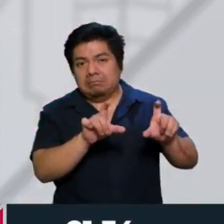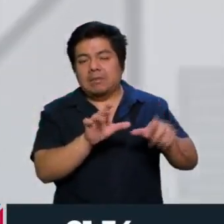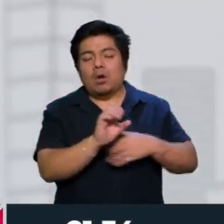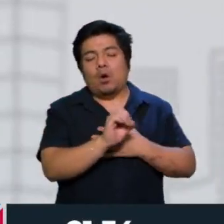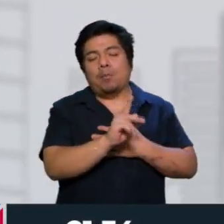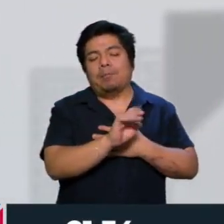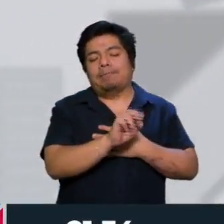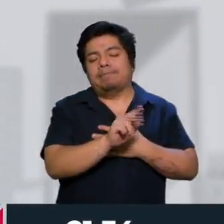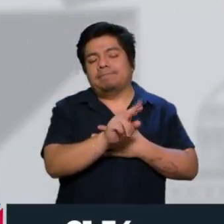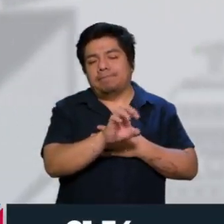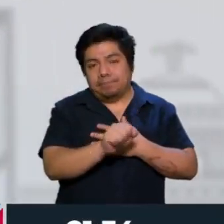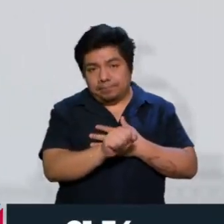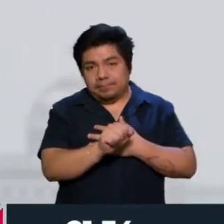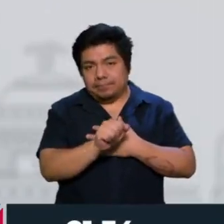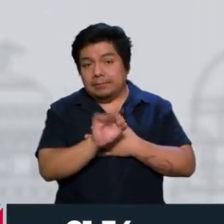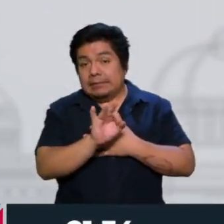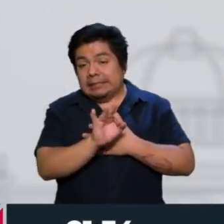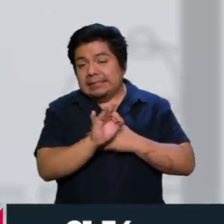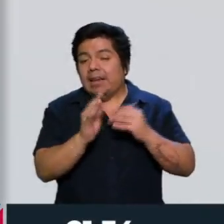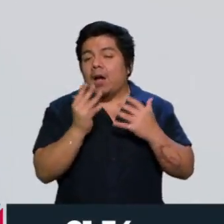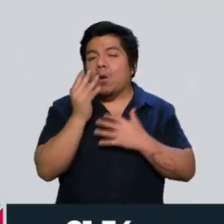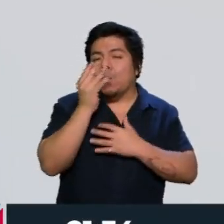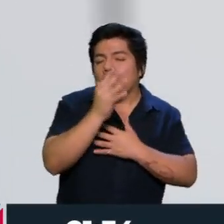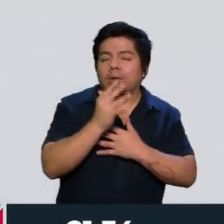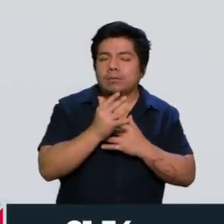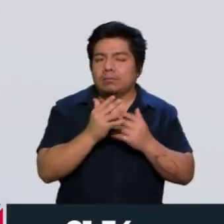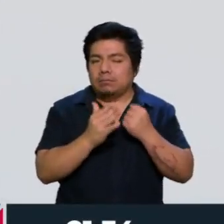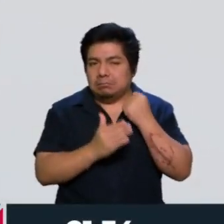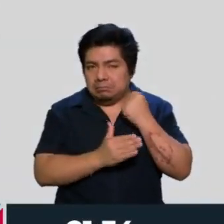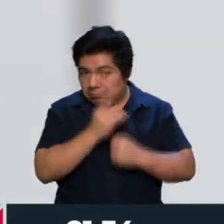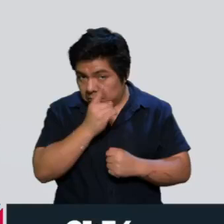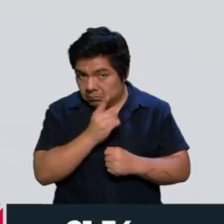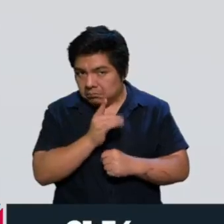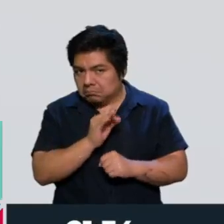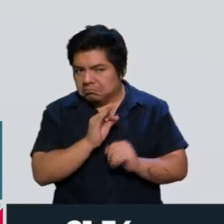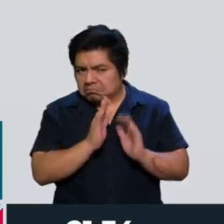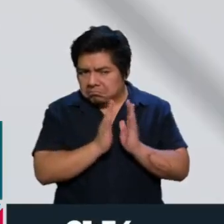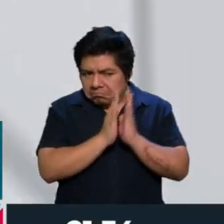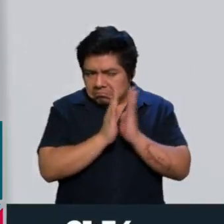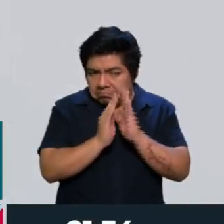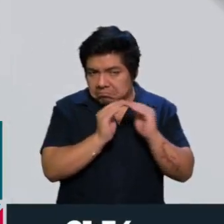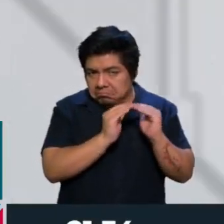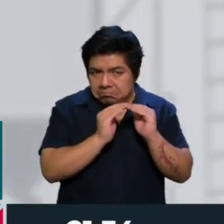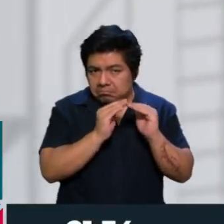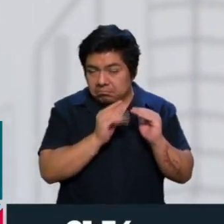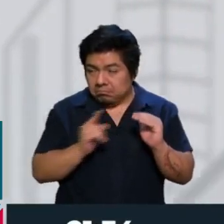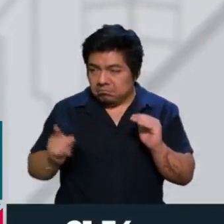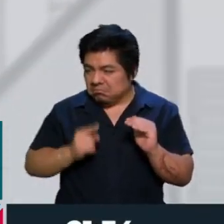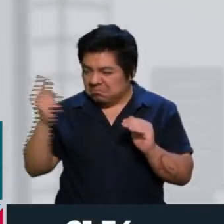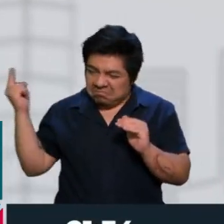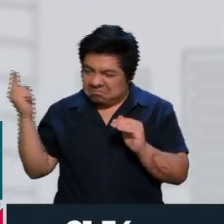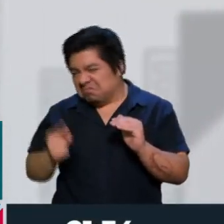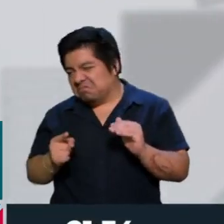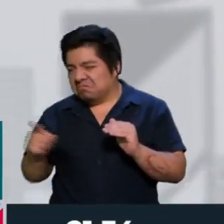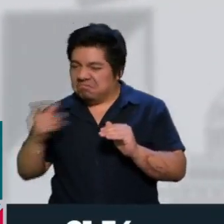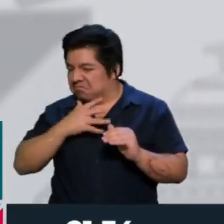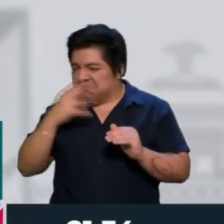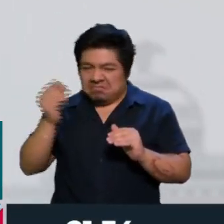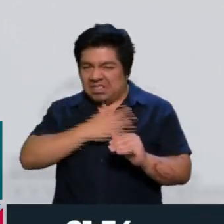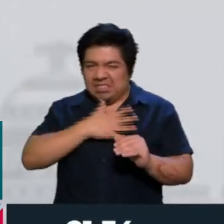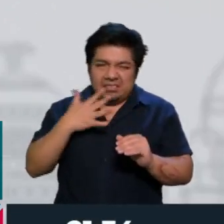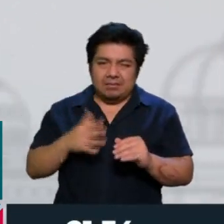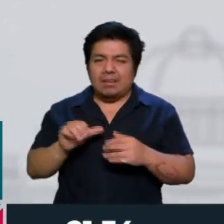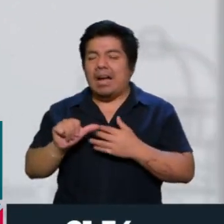opositores que nos esperanzan porque probablemente habrá democracia después de la caída de ese tirano dictador horrible